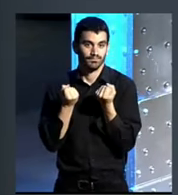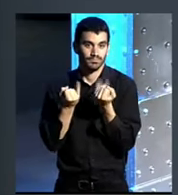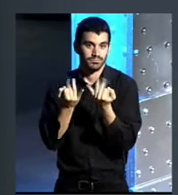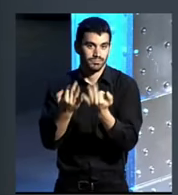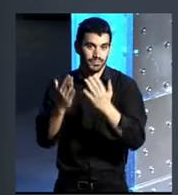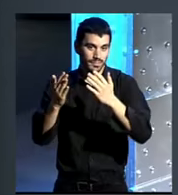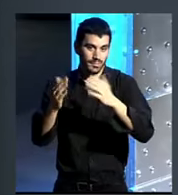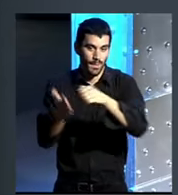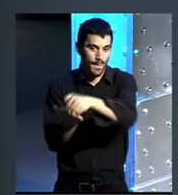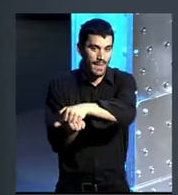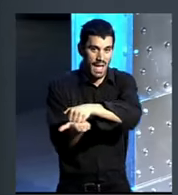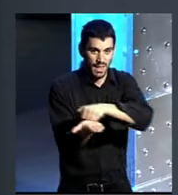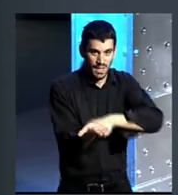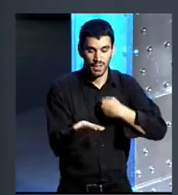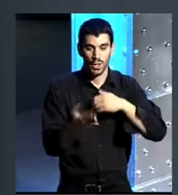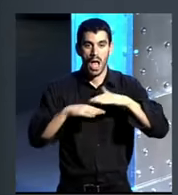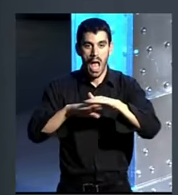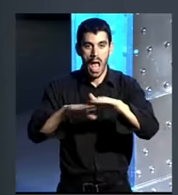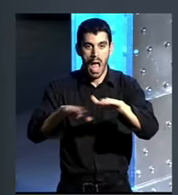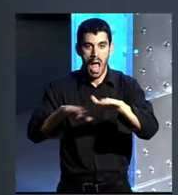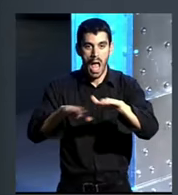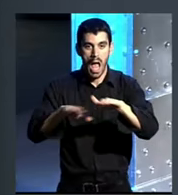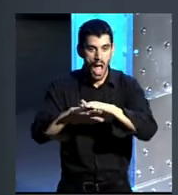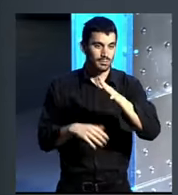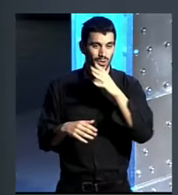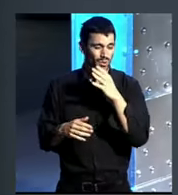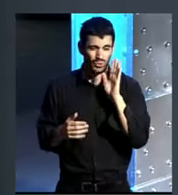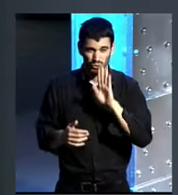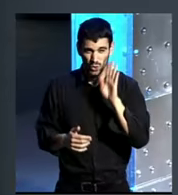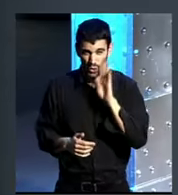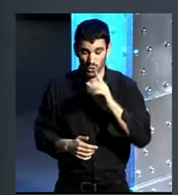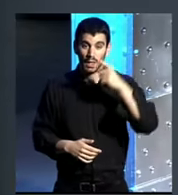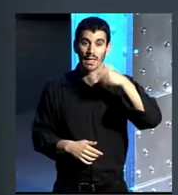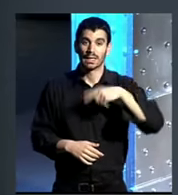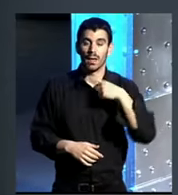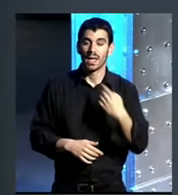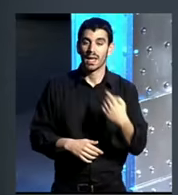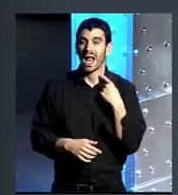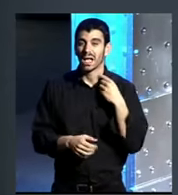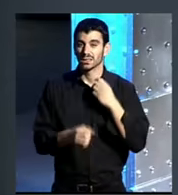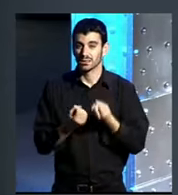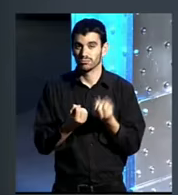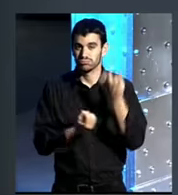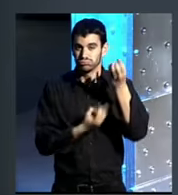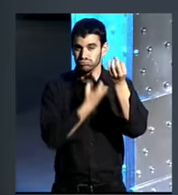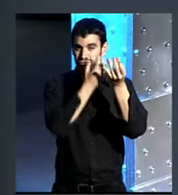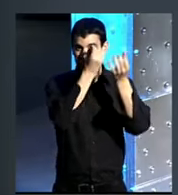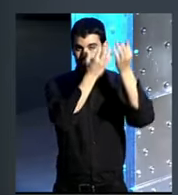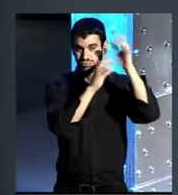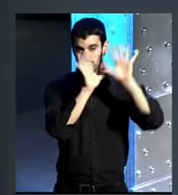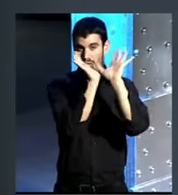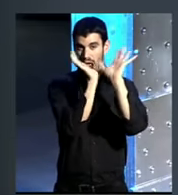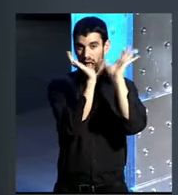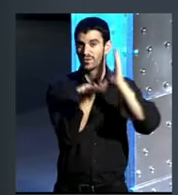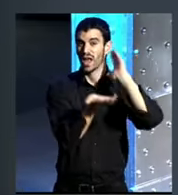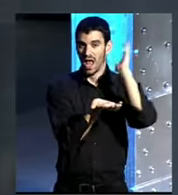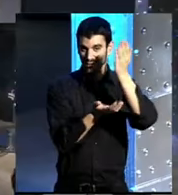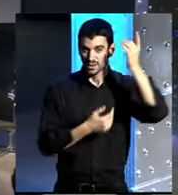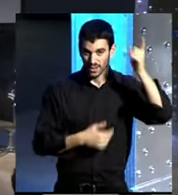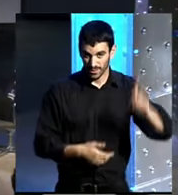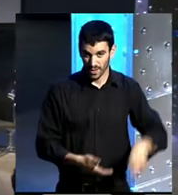ríos, océanos, mares y la acumulación de gases invernaderos. La semana pasada fue aquí en Madrid,